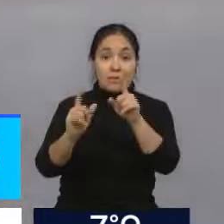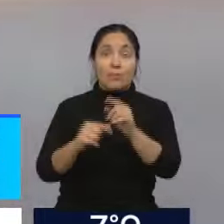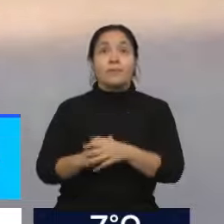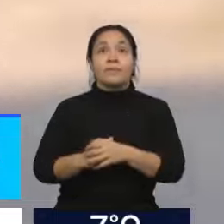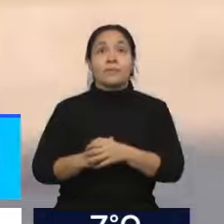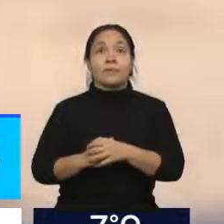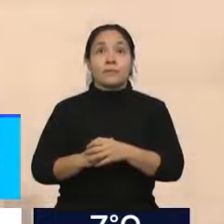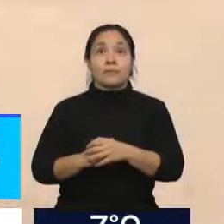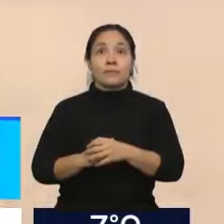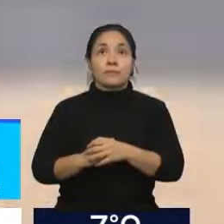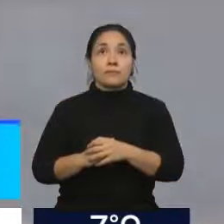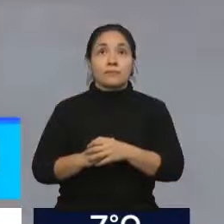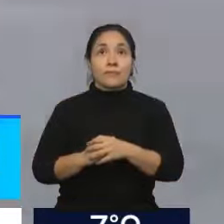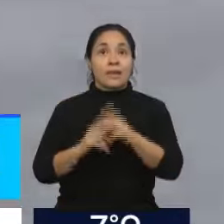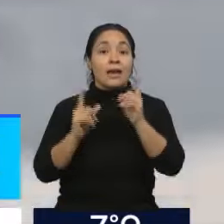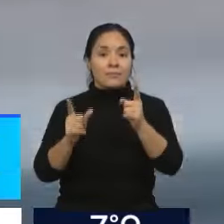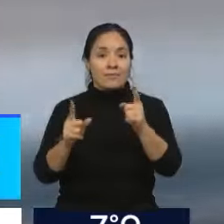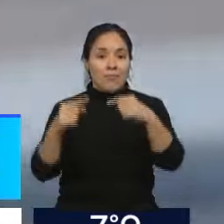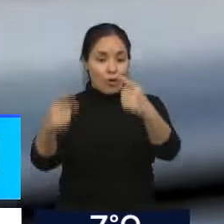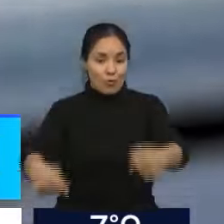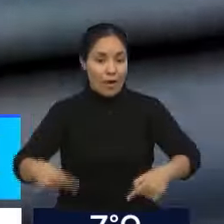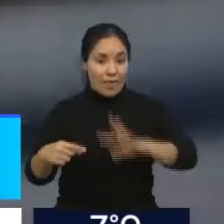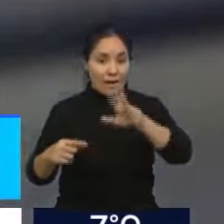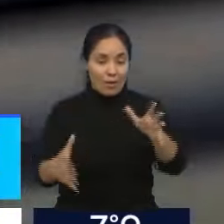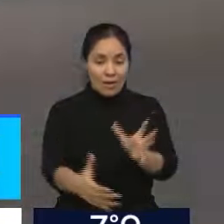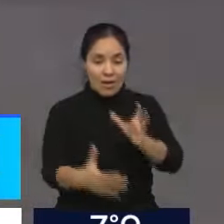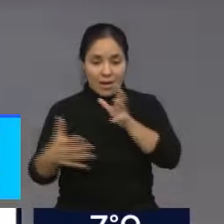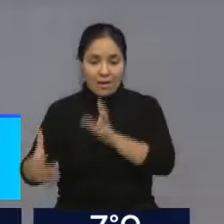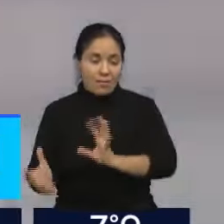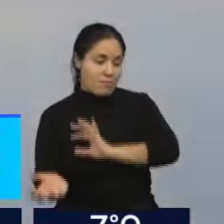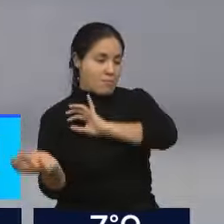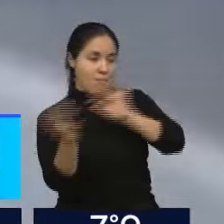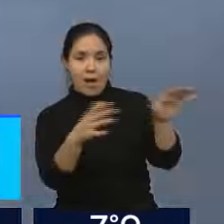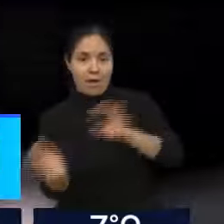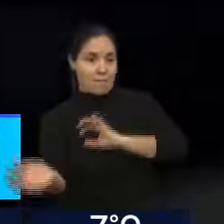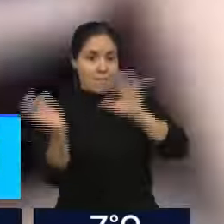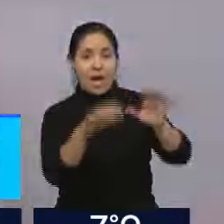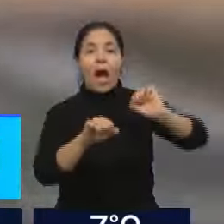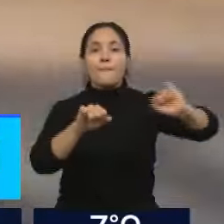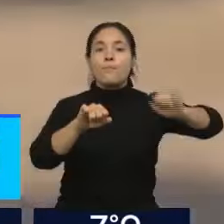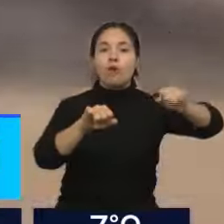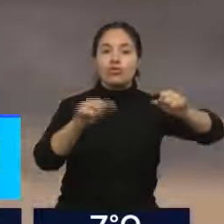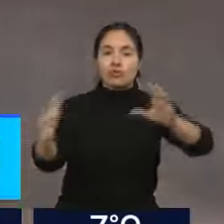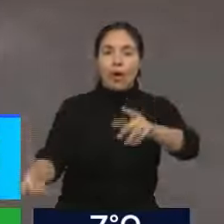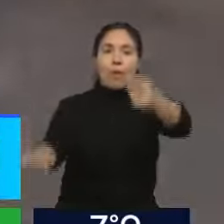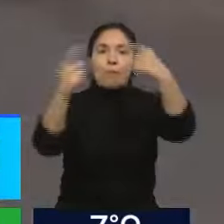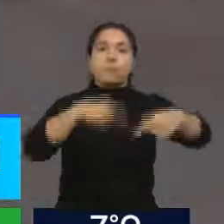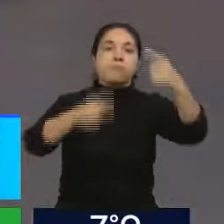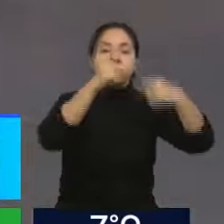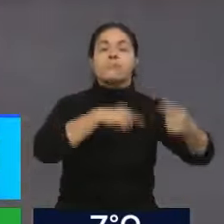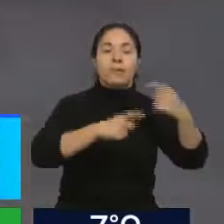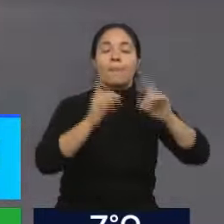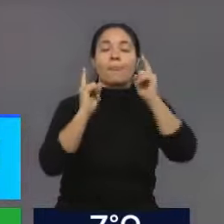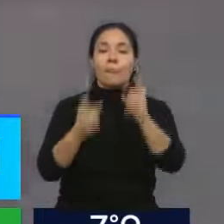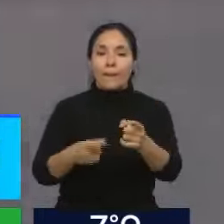comenzaron a arrojarles las ruedas que habían robado a las motos de Umar, de la unidad motorizada de la policía. Y a su vez